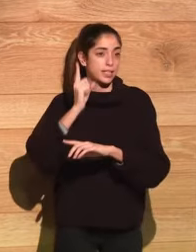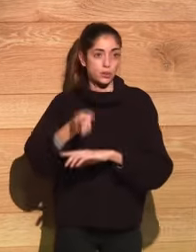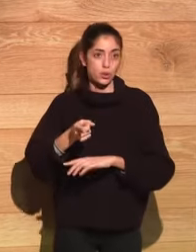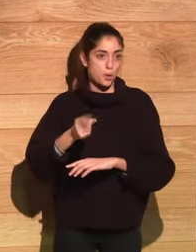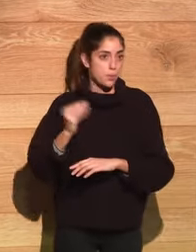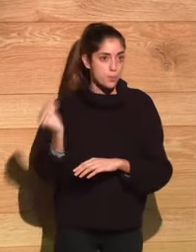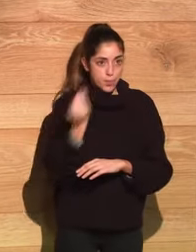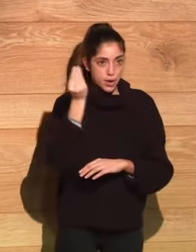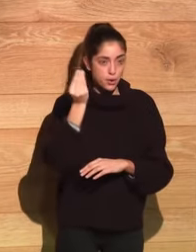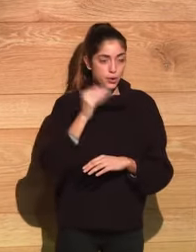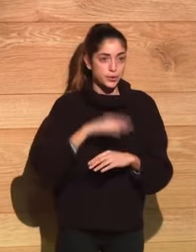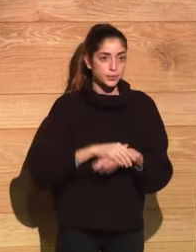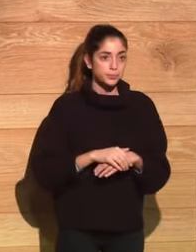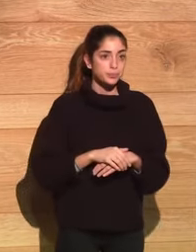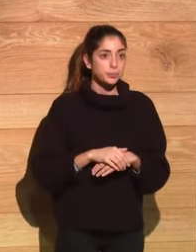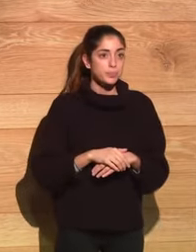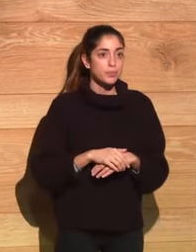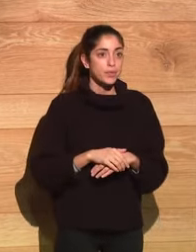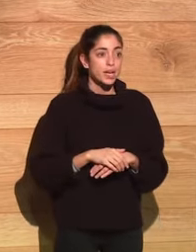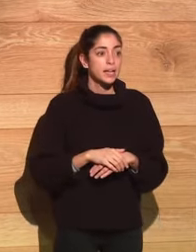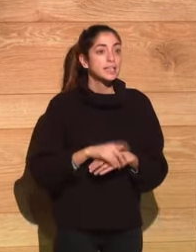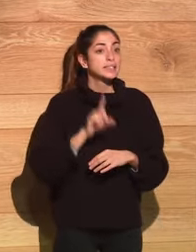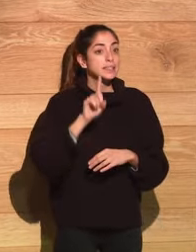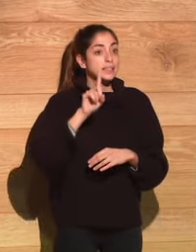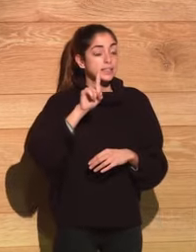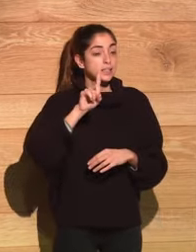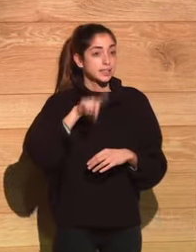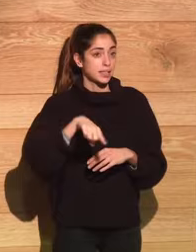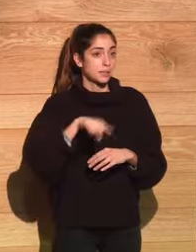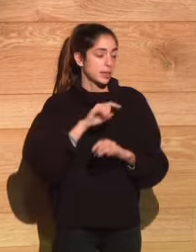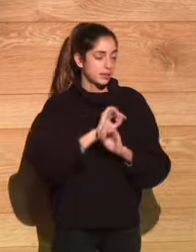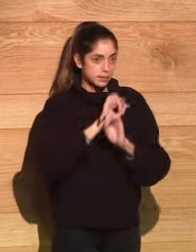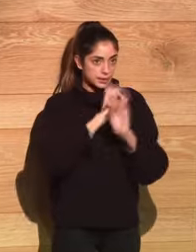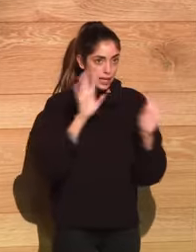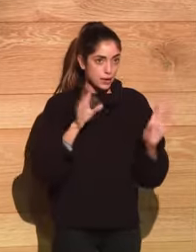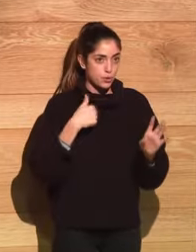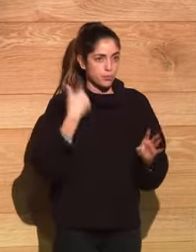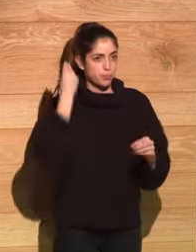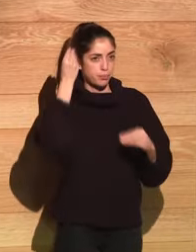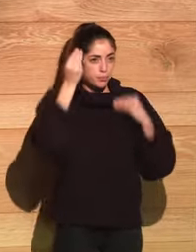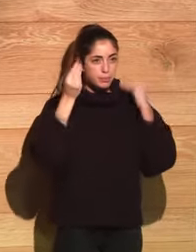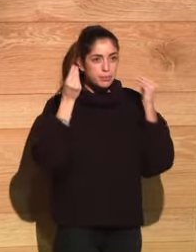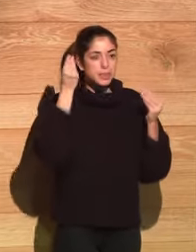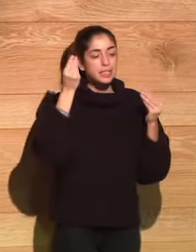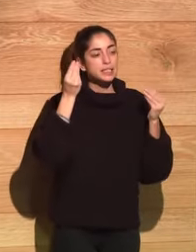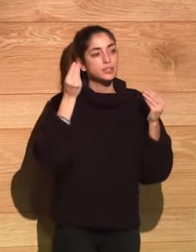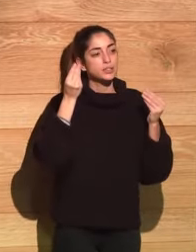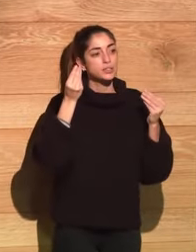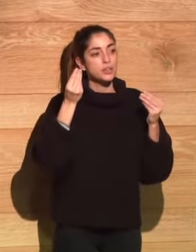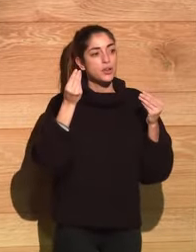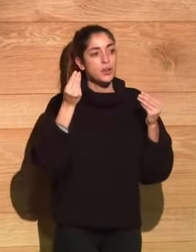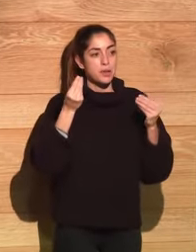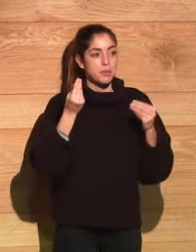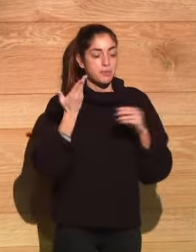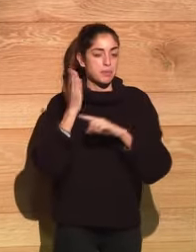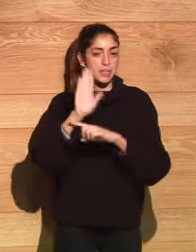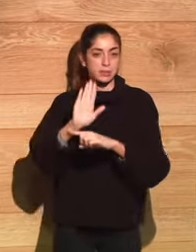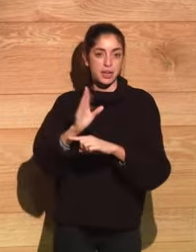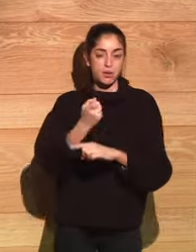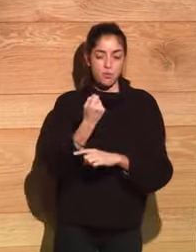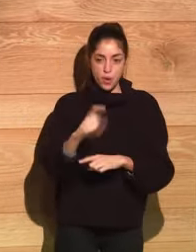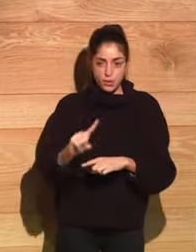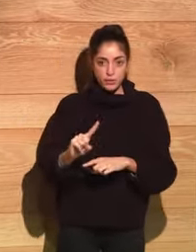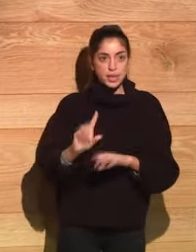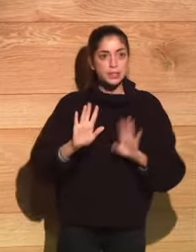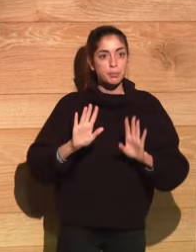¿no? Por supuesto, creo que no necesita presentación, pero